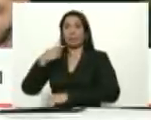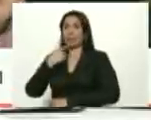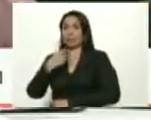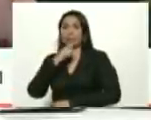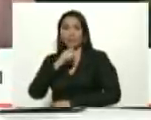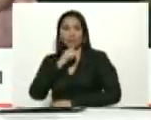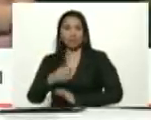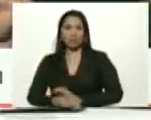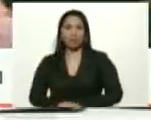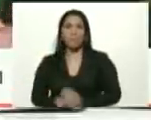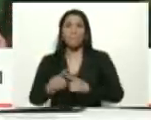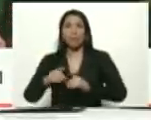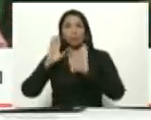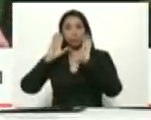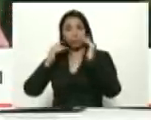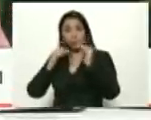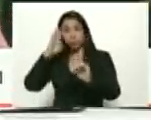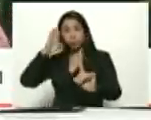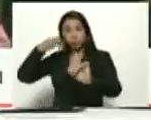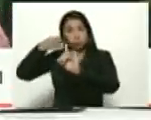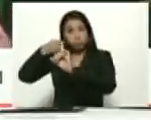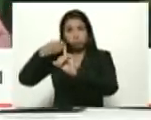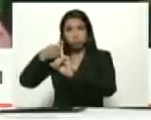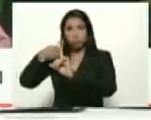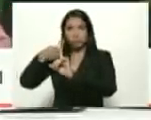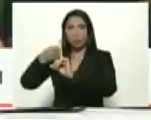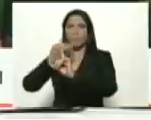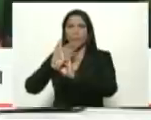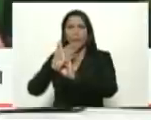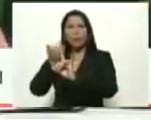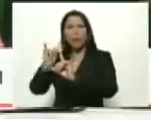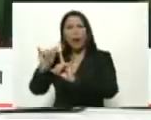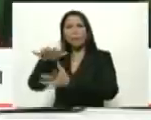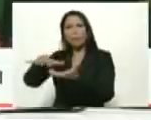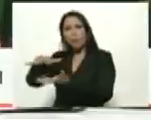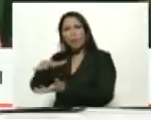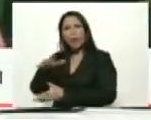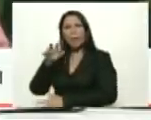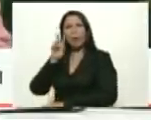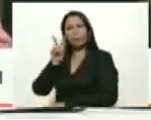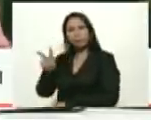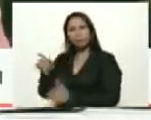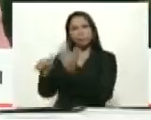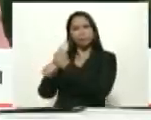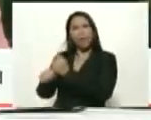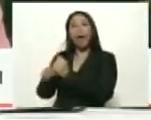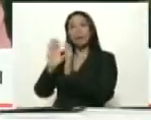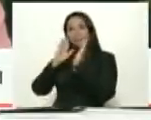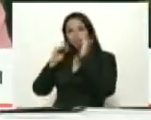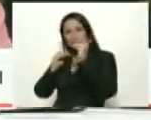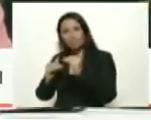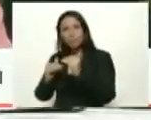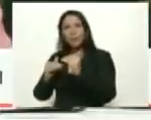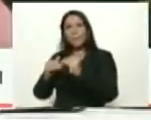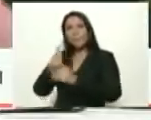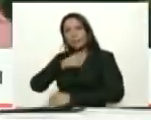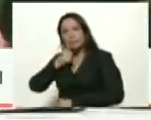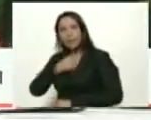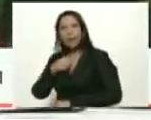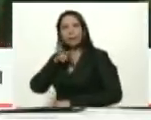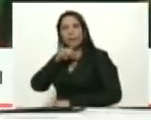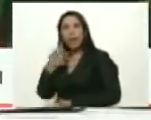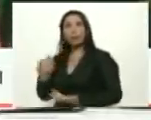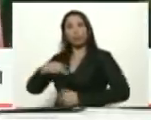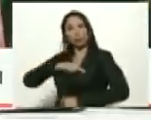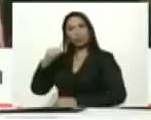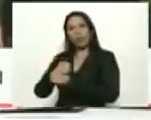difíciles, pero atendiéndolas. Se presenta una situación difícil, se atiende con paciencia, hablando y